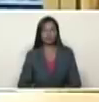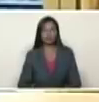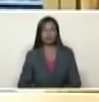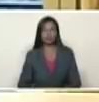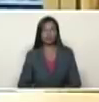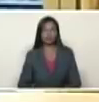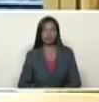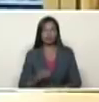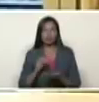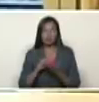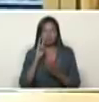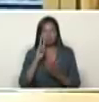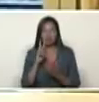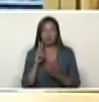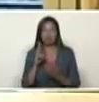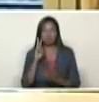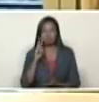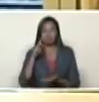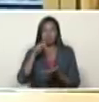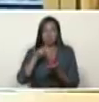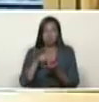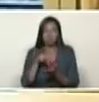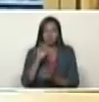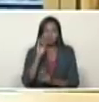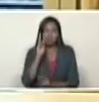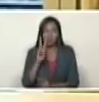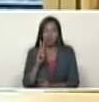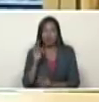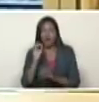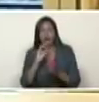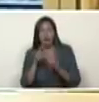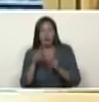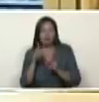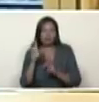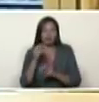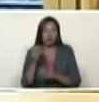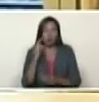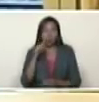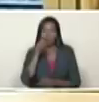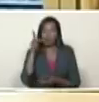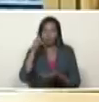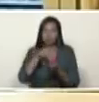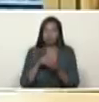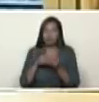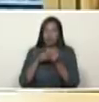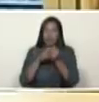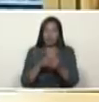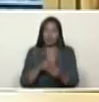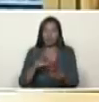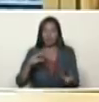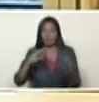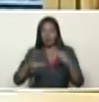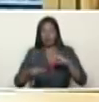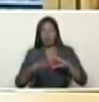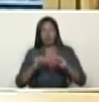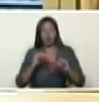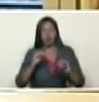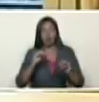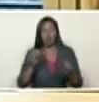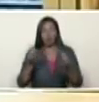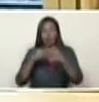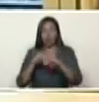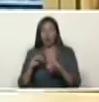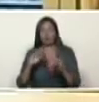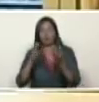de manera visible y de manera invisible estoy. Y donde están ustedes, los líderes de los CLAP, de los consejos comunales, de las